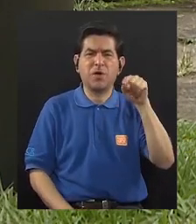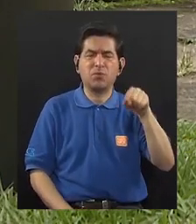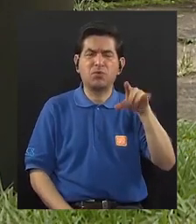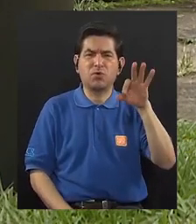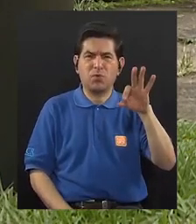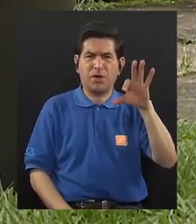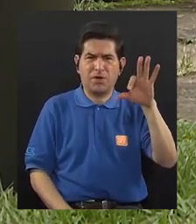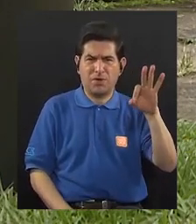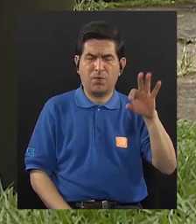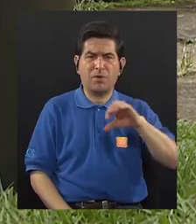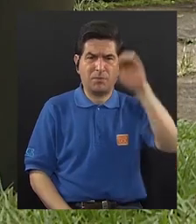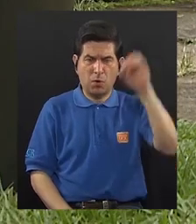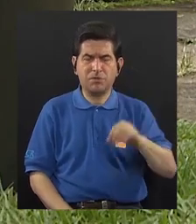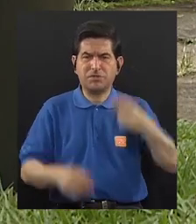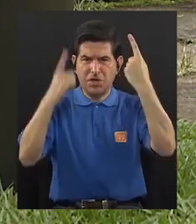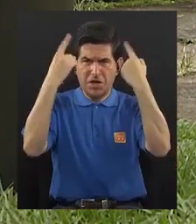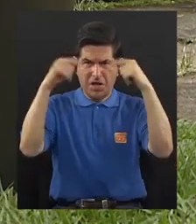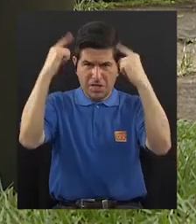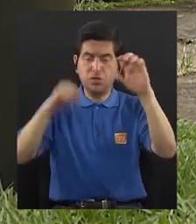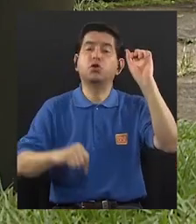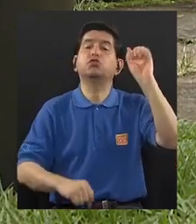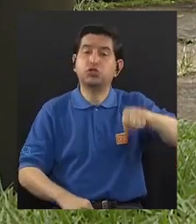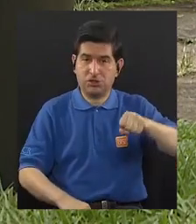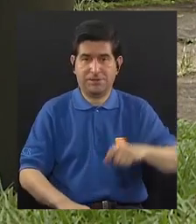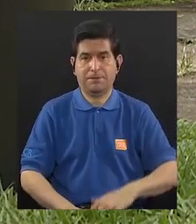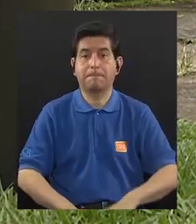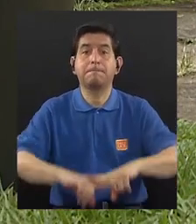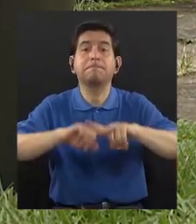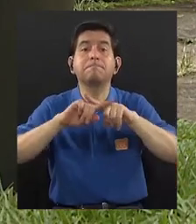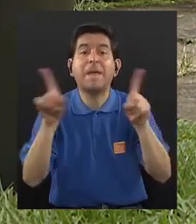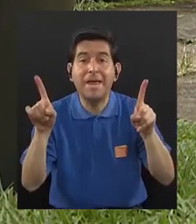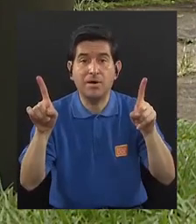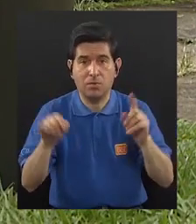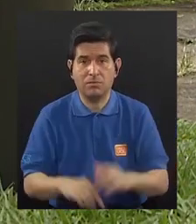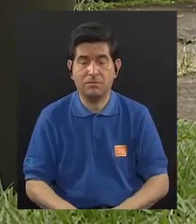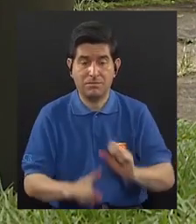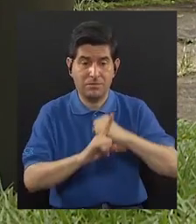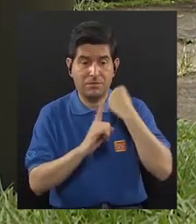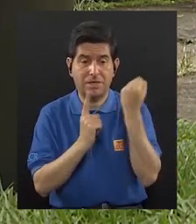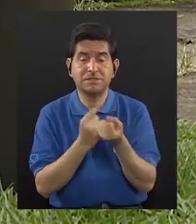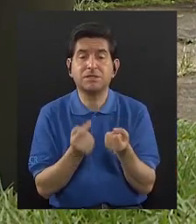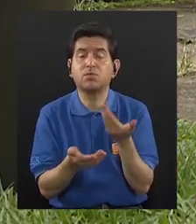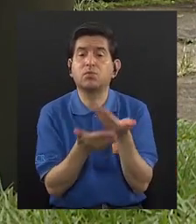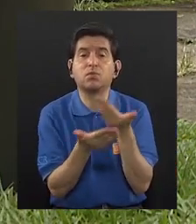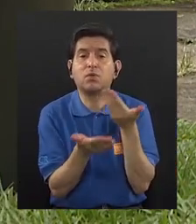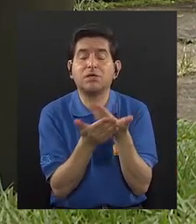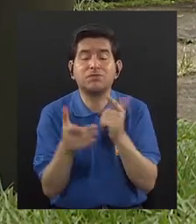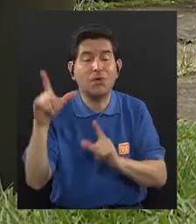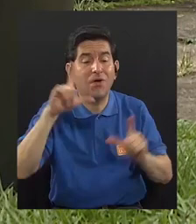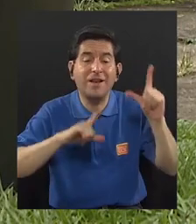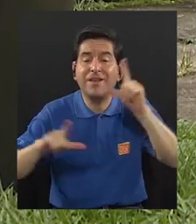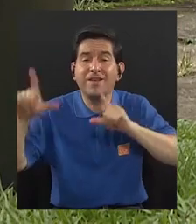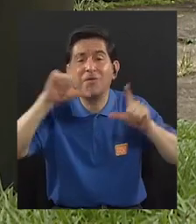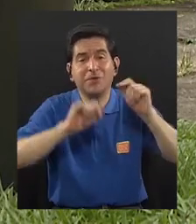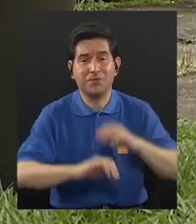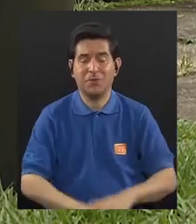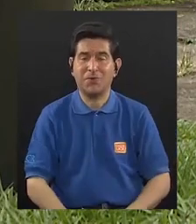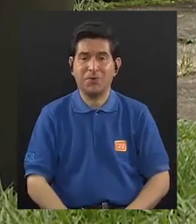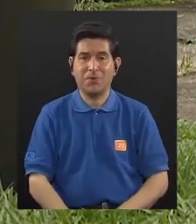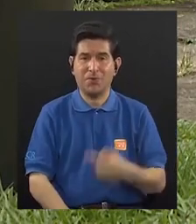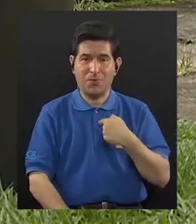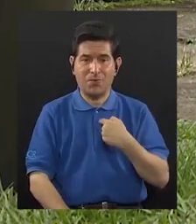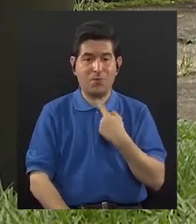puntos 99 % efectivos en realidad sí lo son las condiciones en las que se prueban son de laboratorio